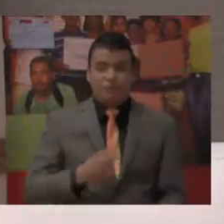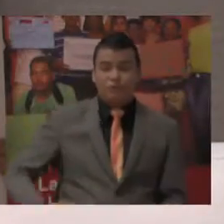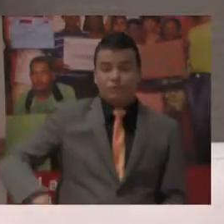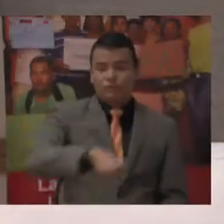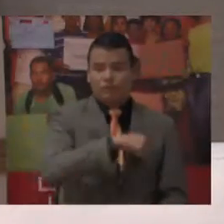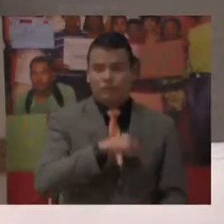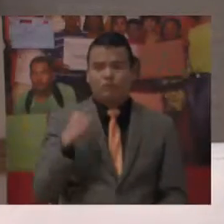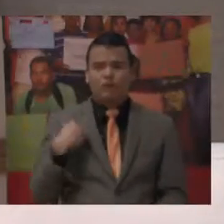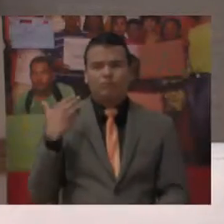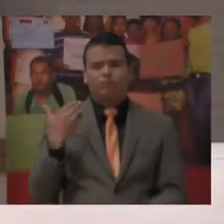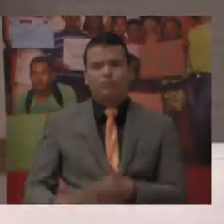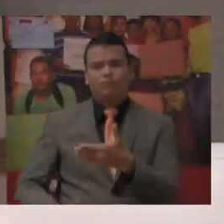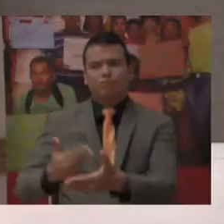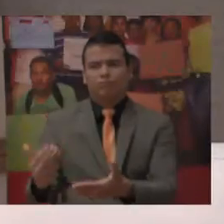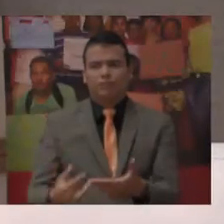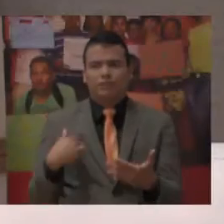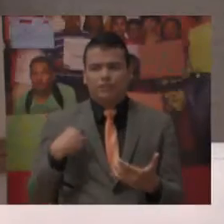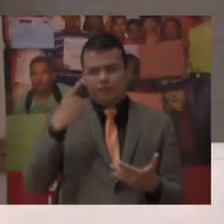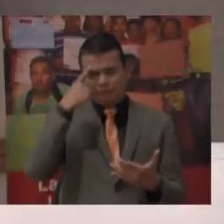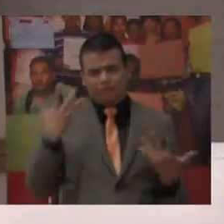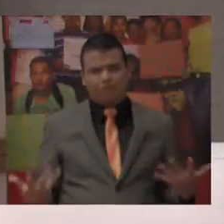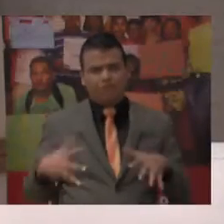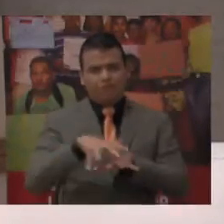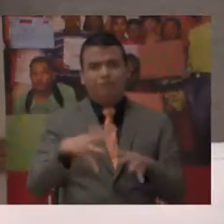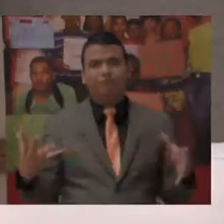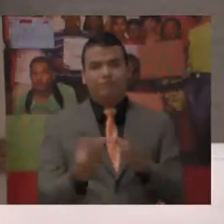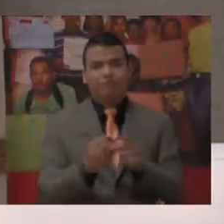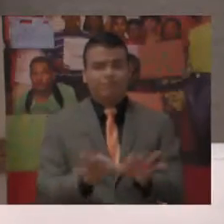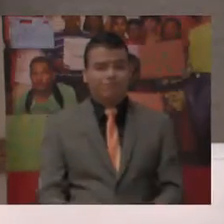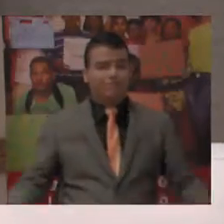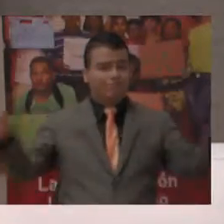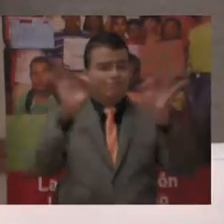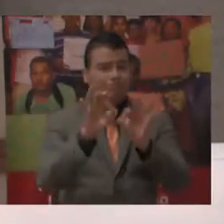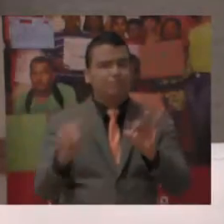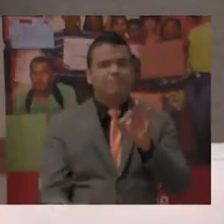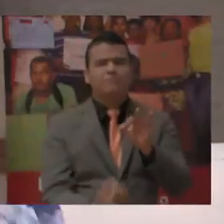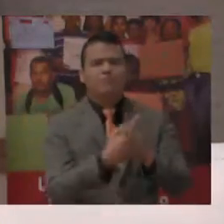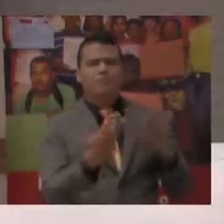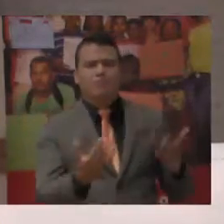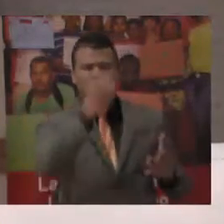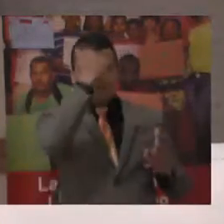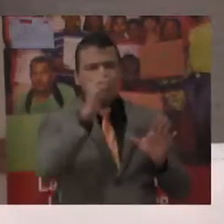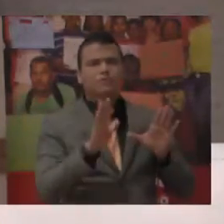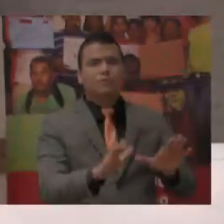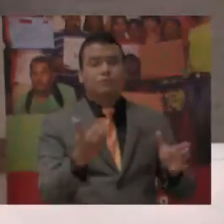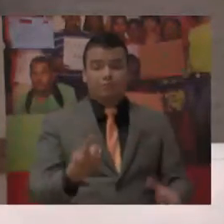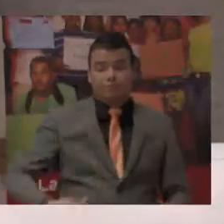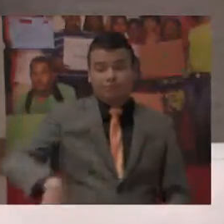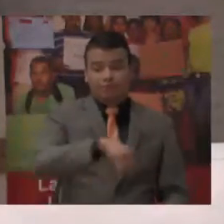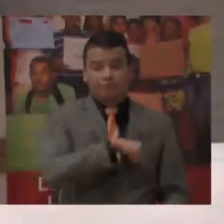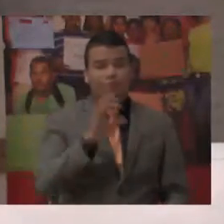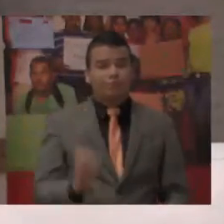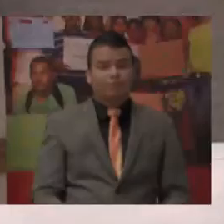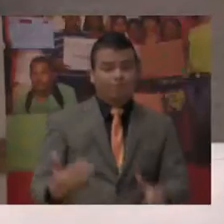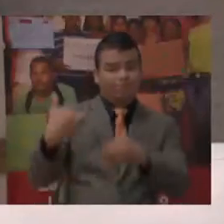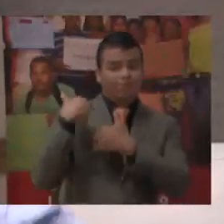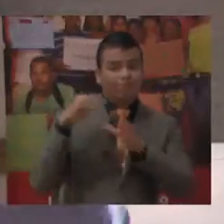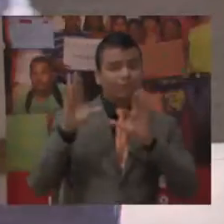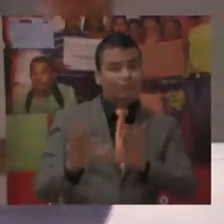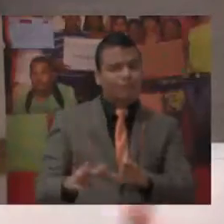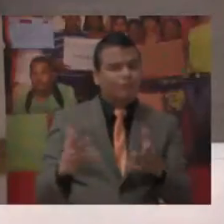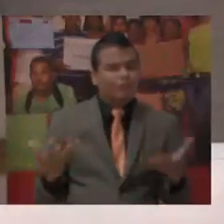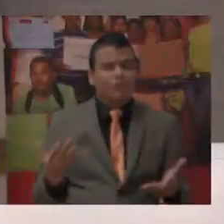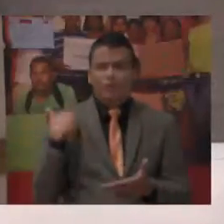nosotros vamos a hacer una reintegración fundamental, partiendo de la base de que nosotros tenemos responsabilidad